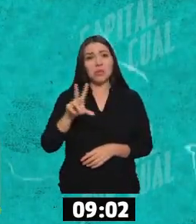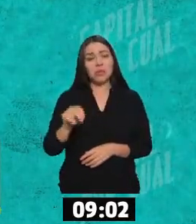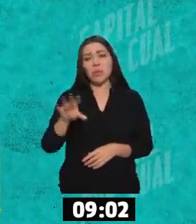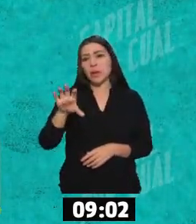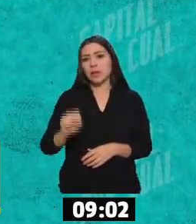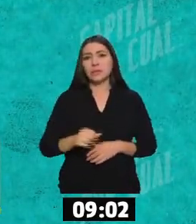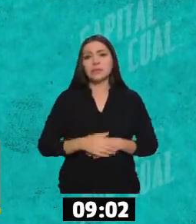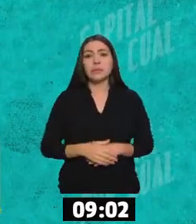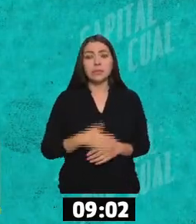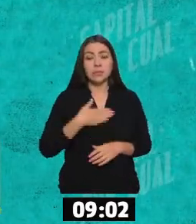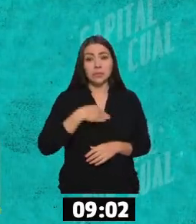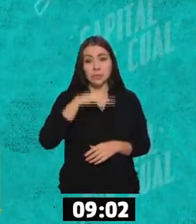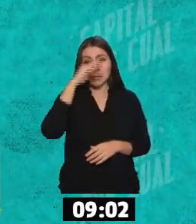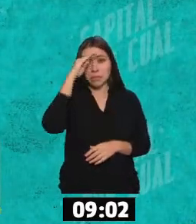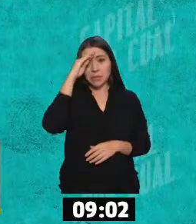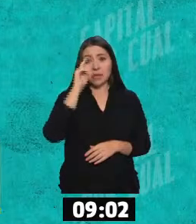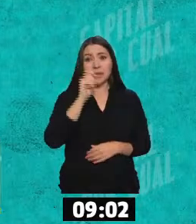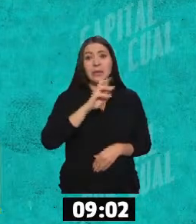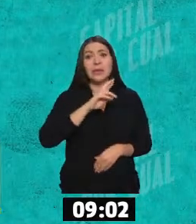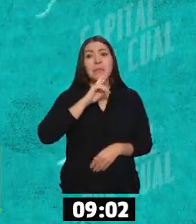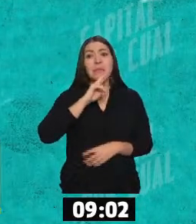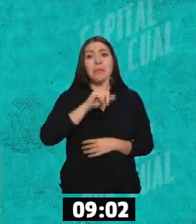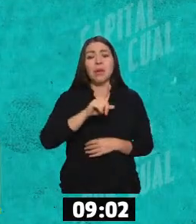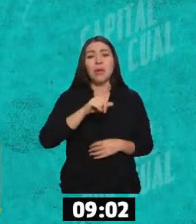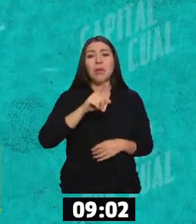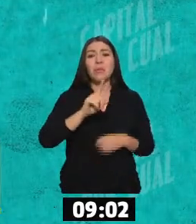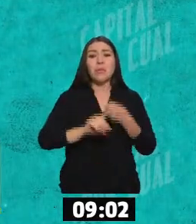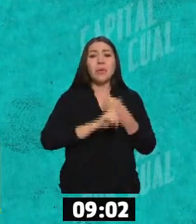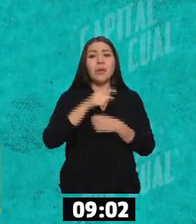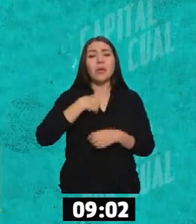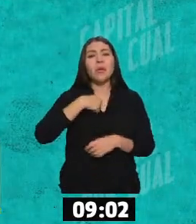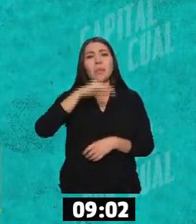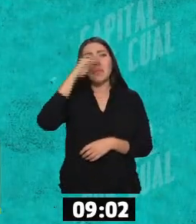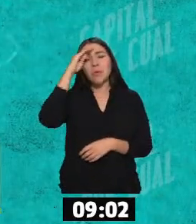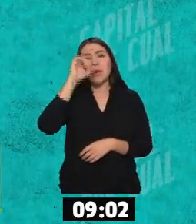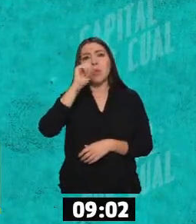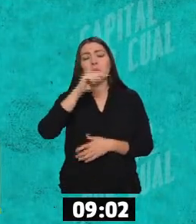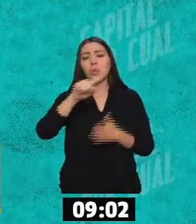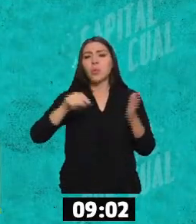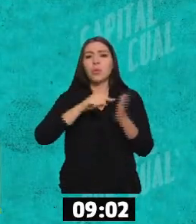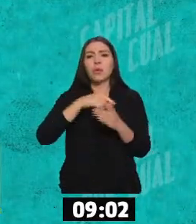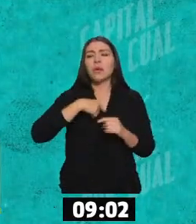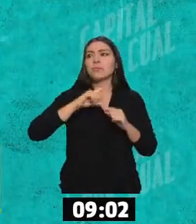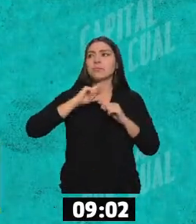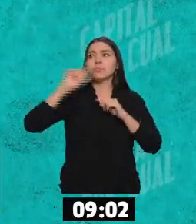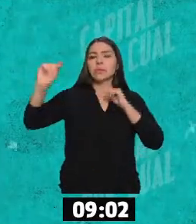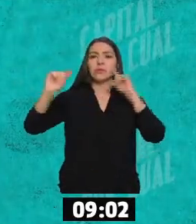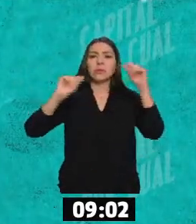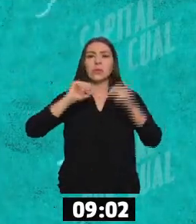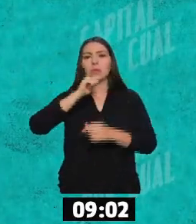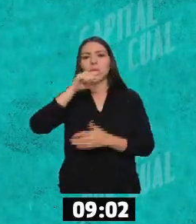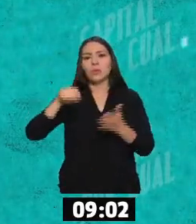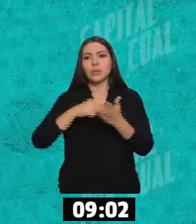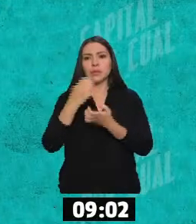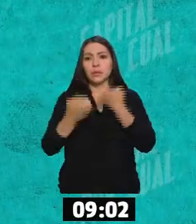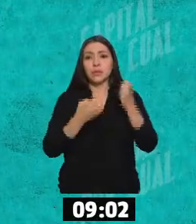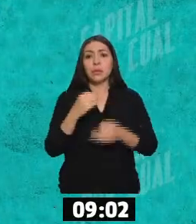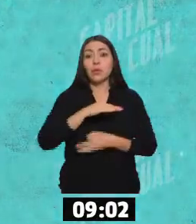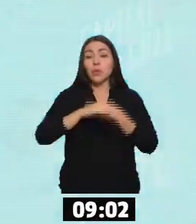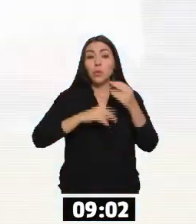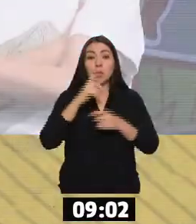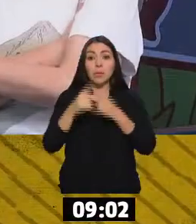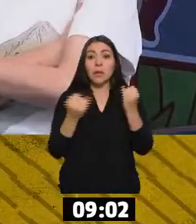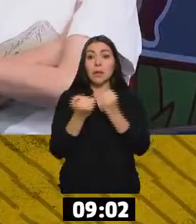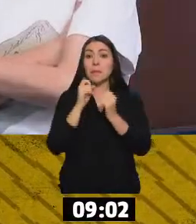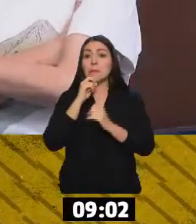solución que encuentro es irme a entrenar a otros lados. No todos los atletas tienen todas las oportunidades. Cada quien se esfuerza diferente y también